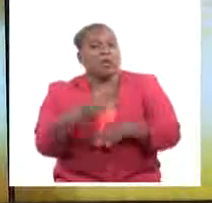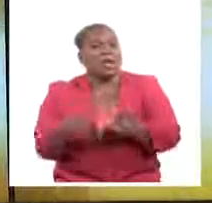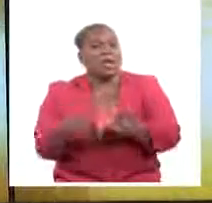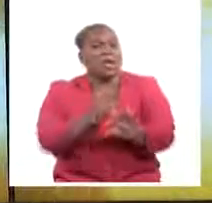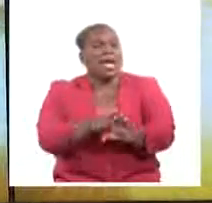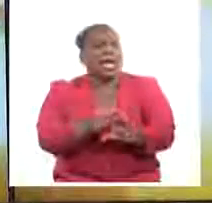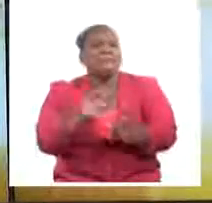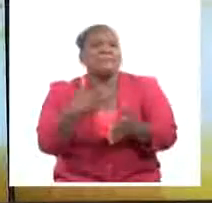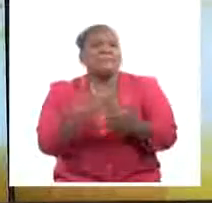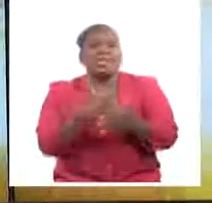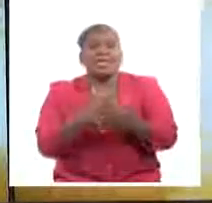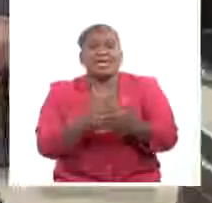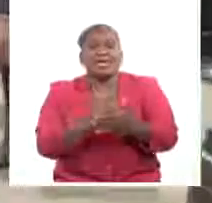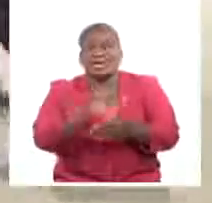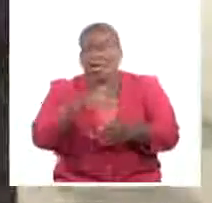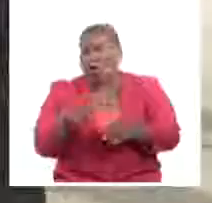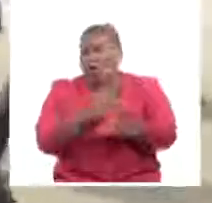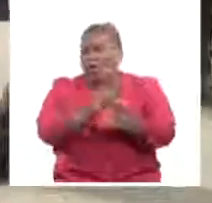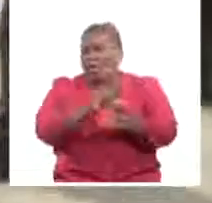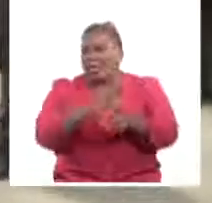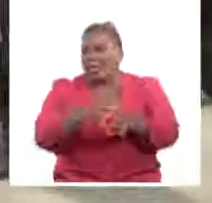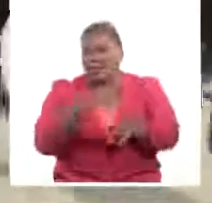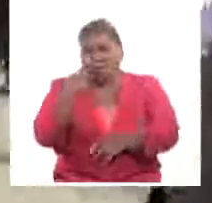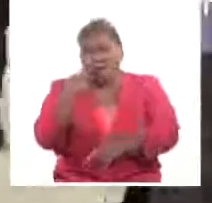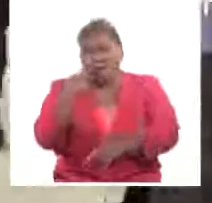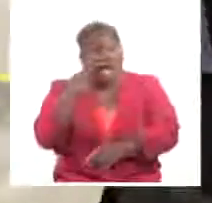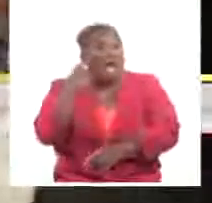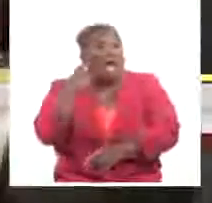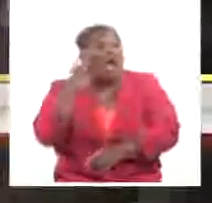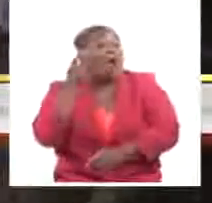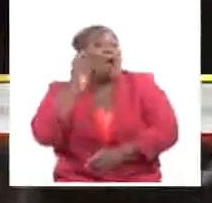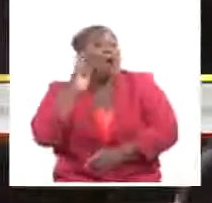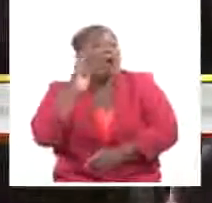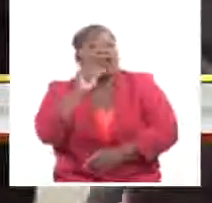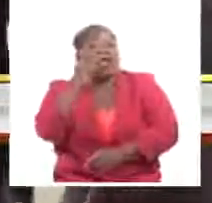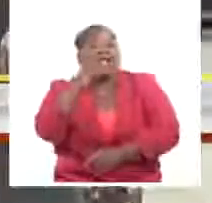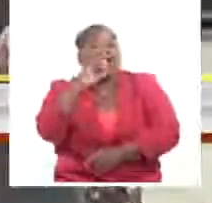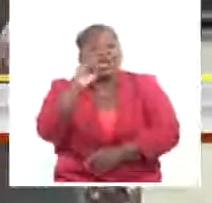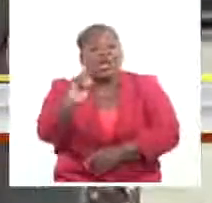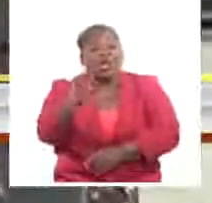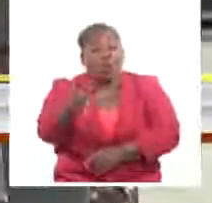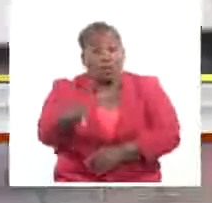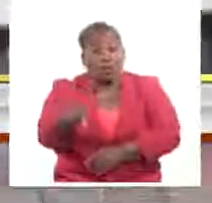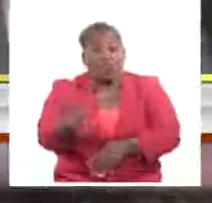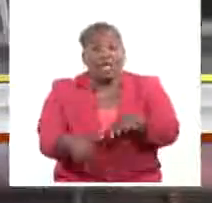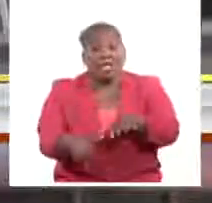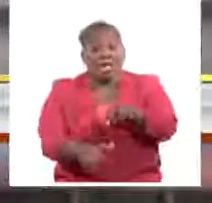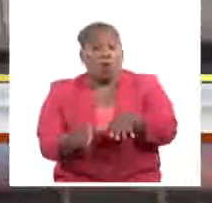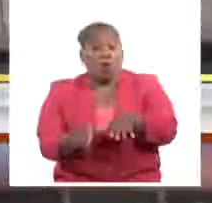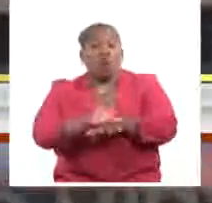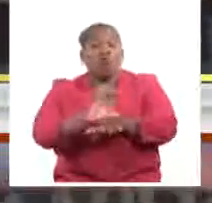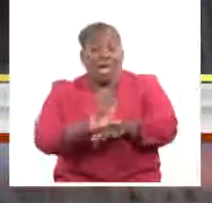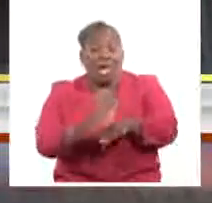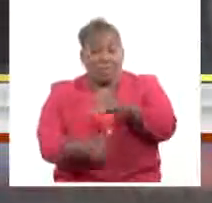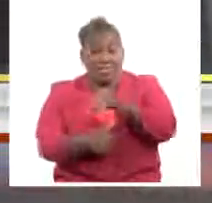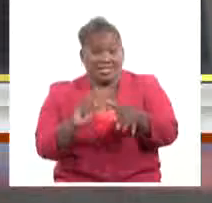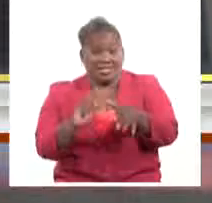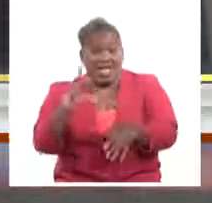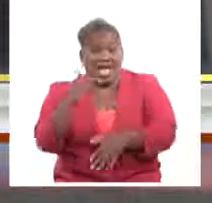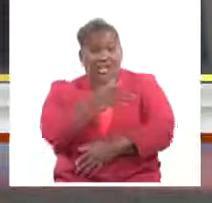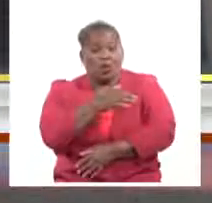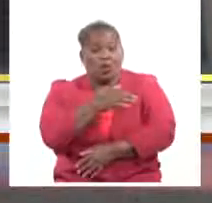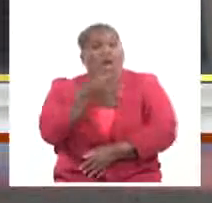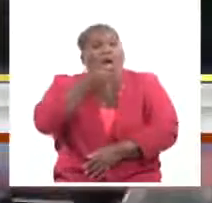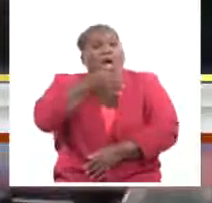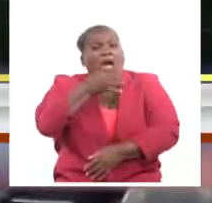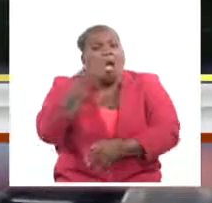empresas públicas. El citado medio filtró un audio en el cual Danilo Carrera, cuñado del presidente Lasso, conversa con algunos funcionarios